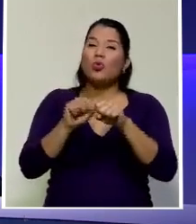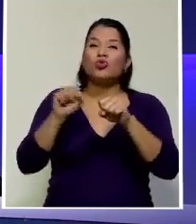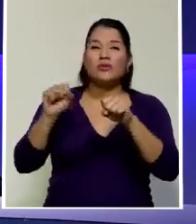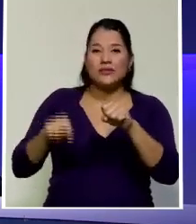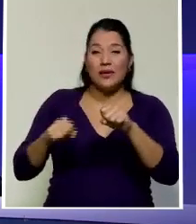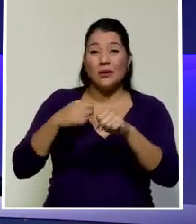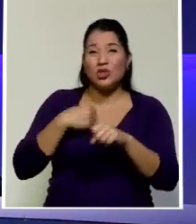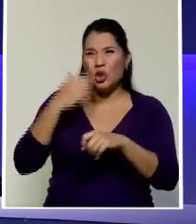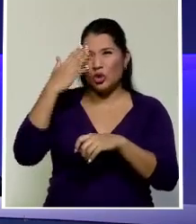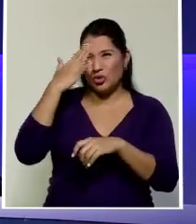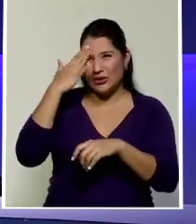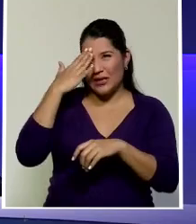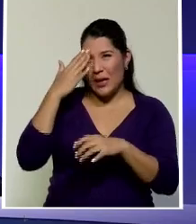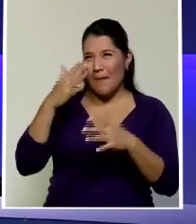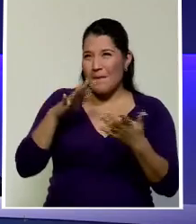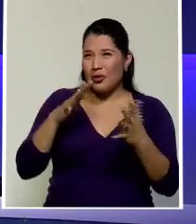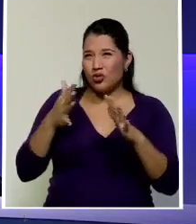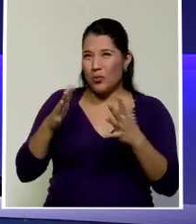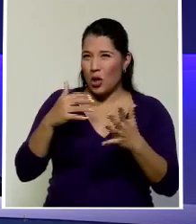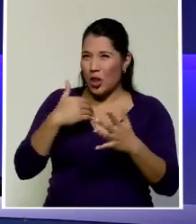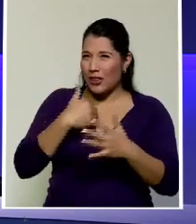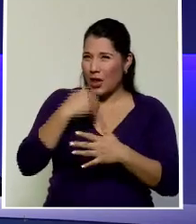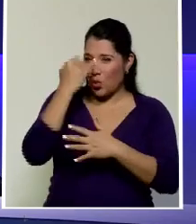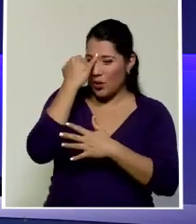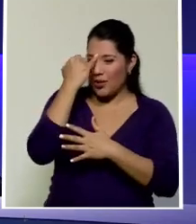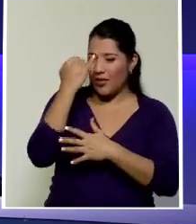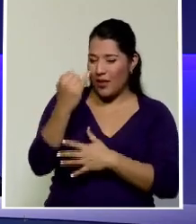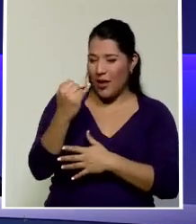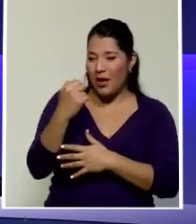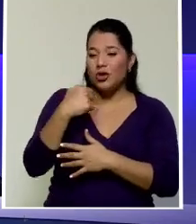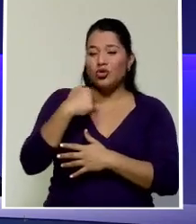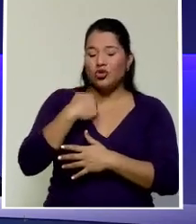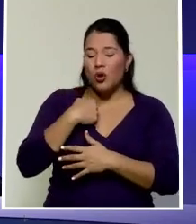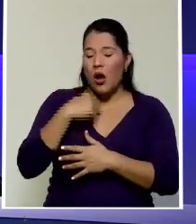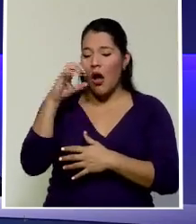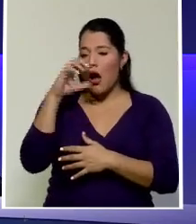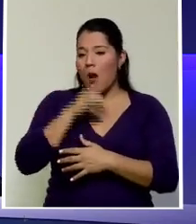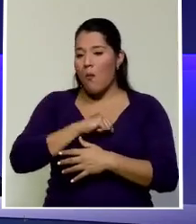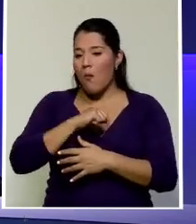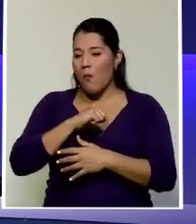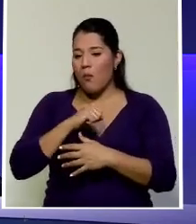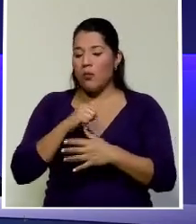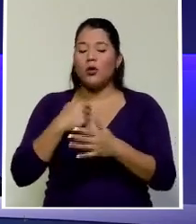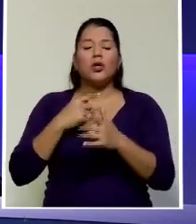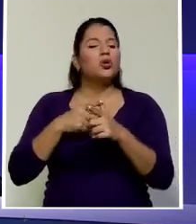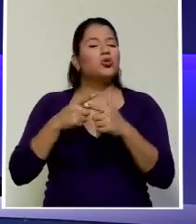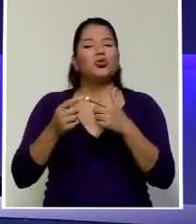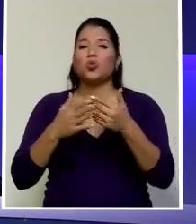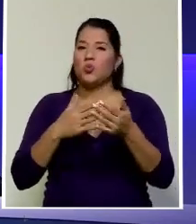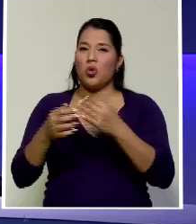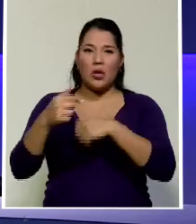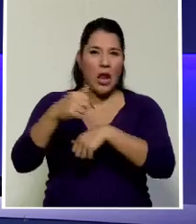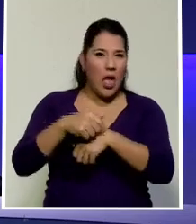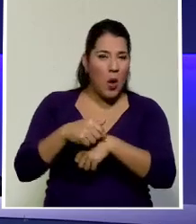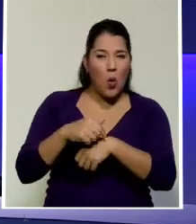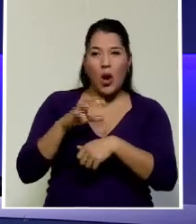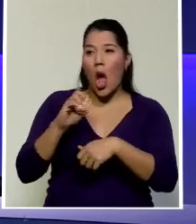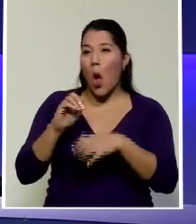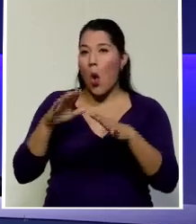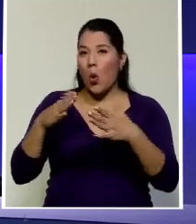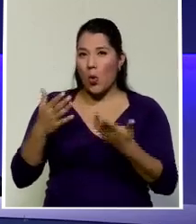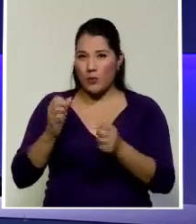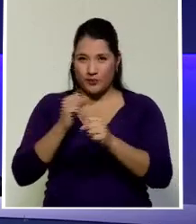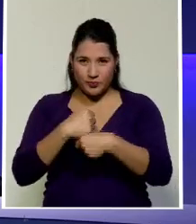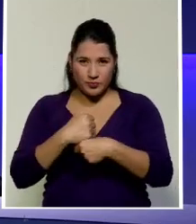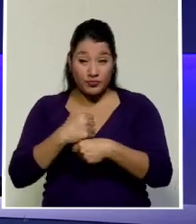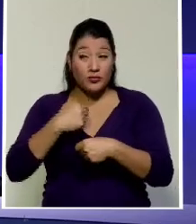o menos que tengo un núcleo narrativo, que comienzo a escribirlo, no importa cómo lo haga, a las horas que lo haga, simplemente es el primer borrador de